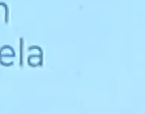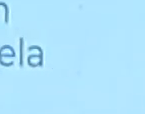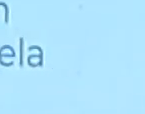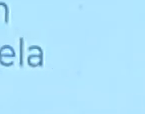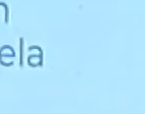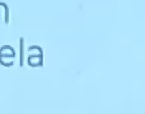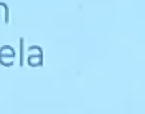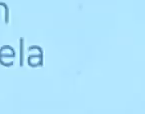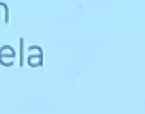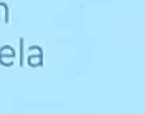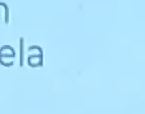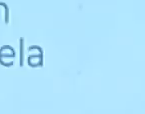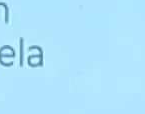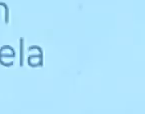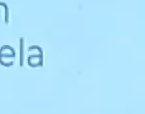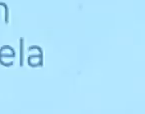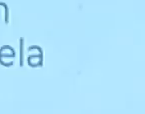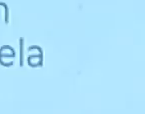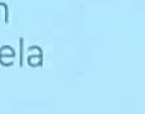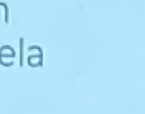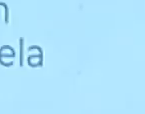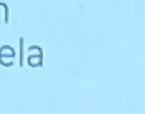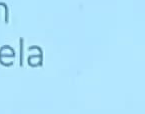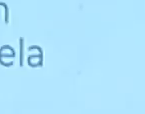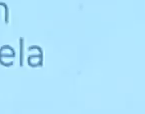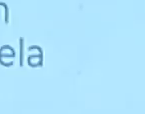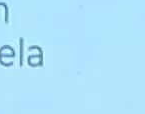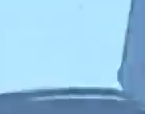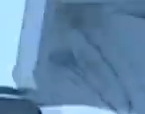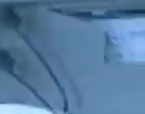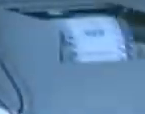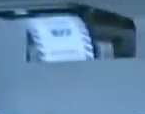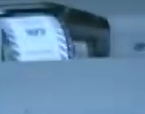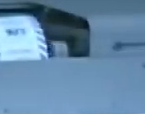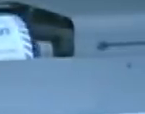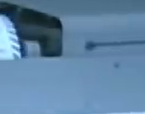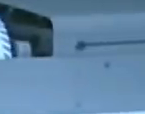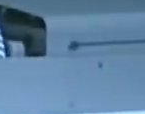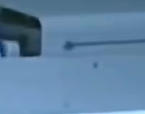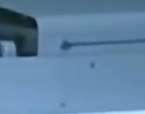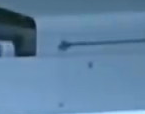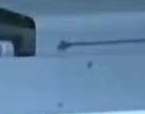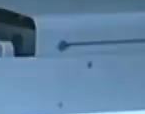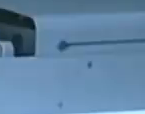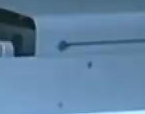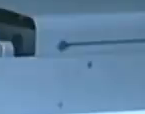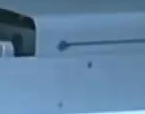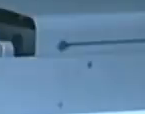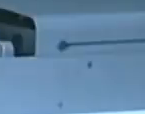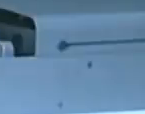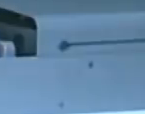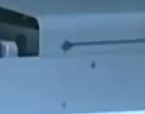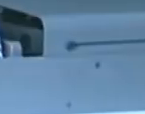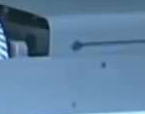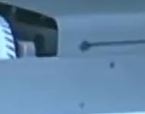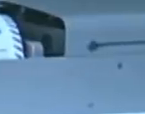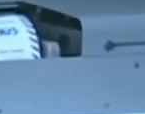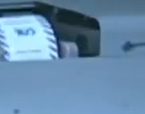la confiabilidad y transparencia del sistema de votación automatizado de Venezuela. En